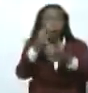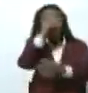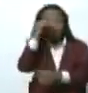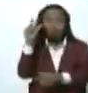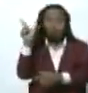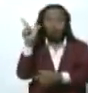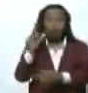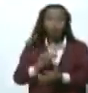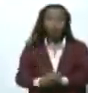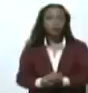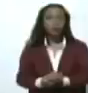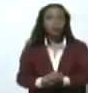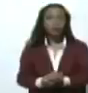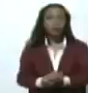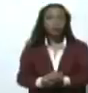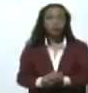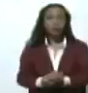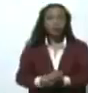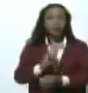de Venezuela,